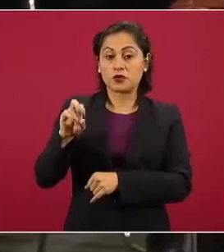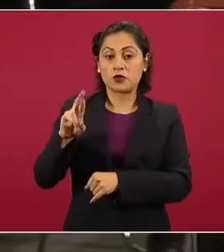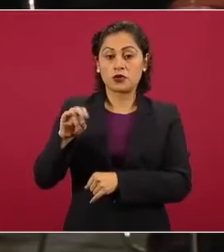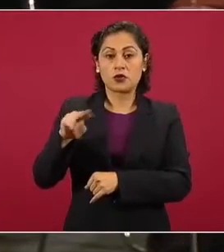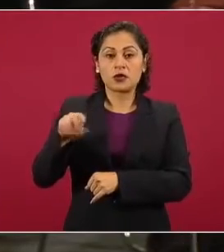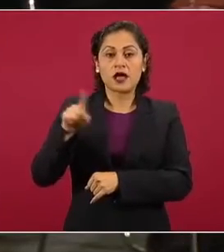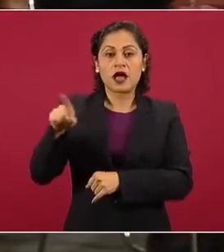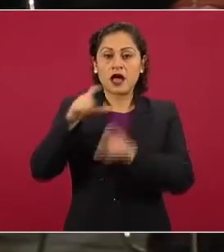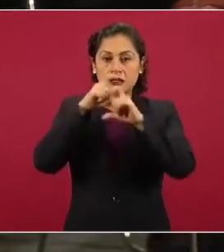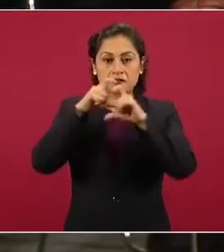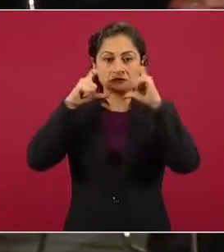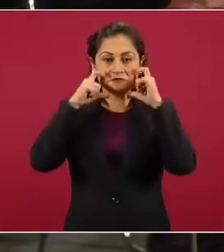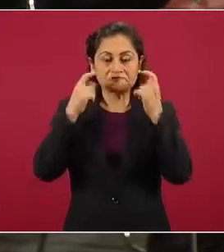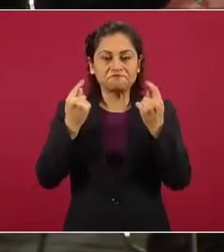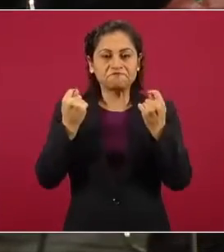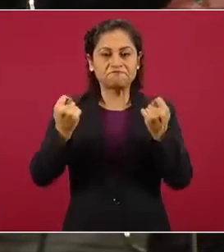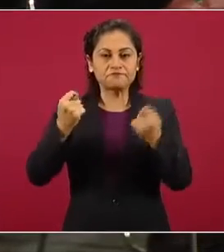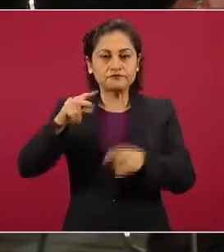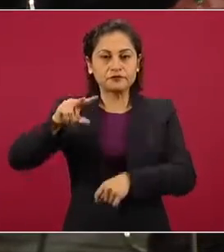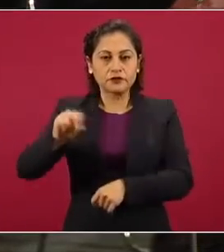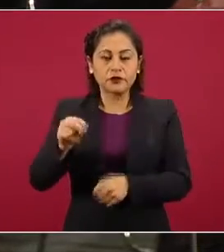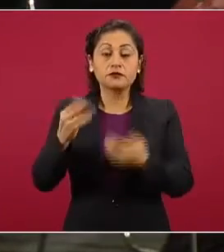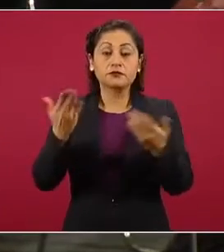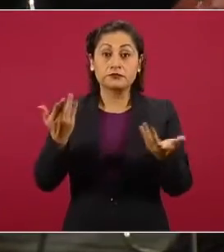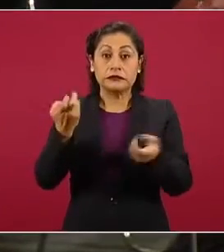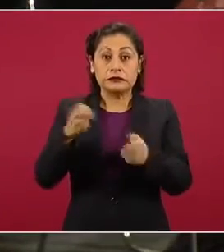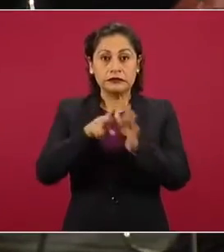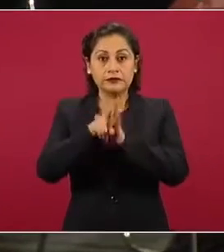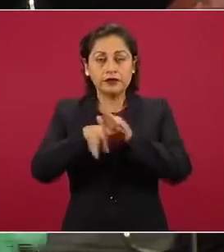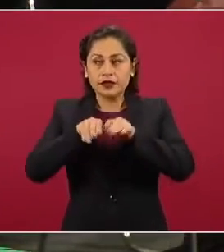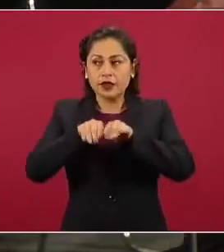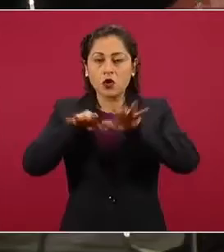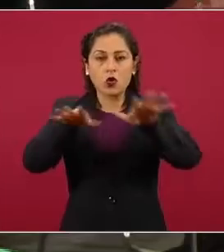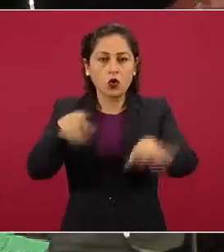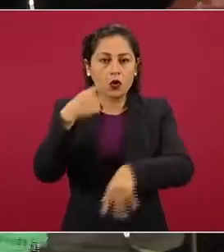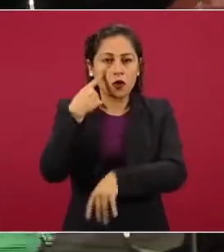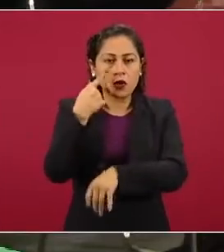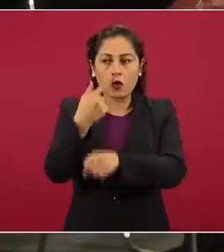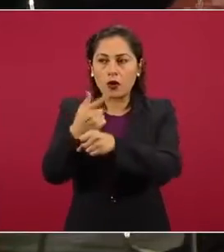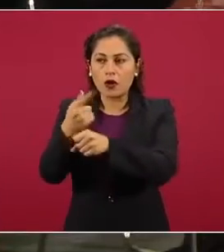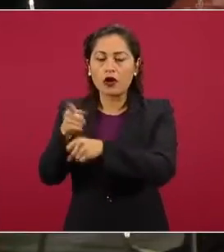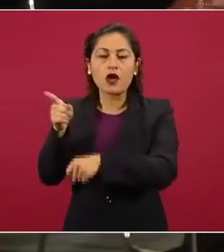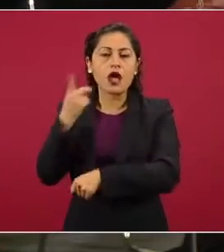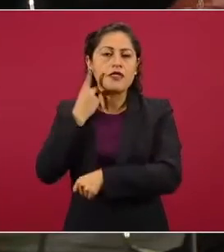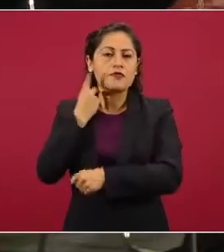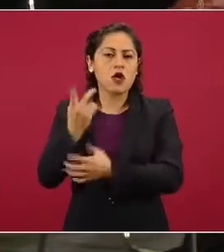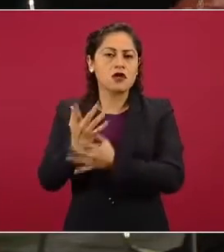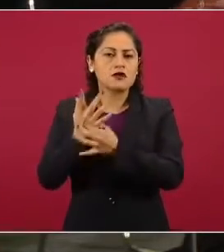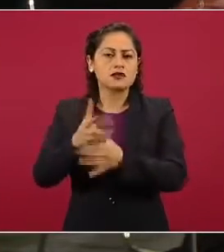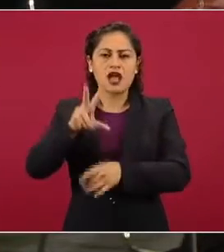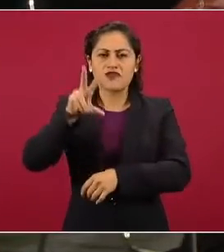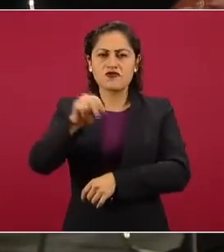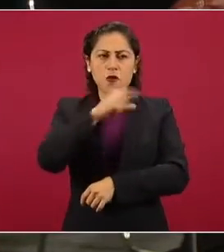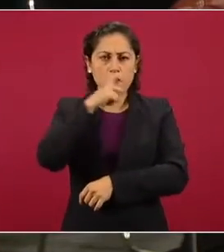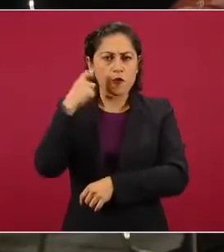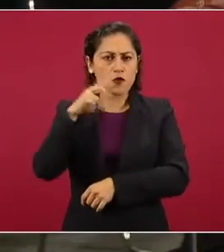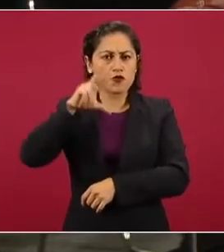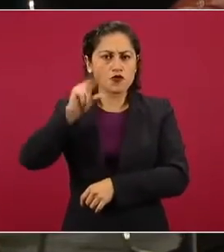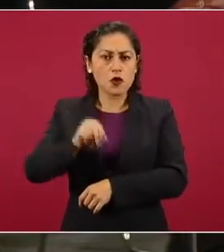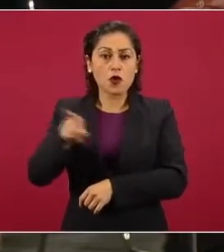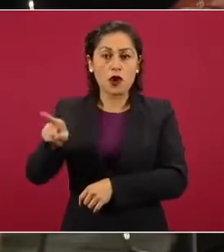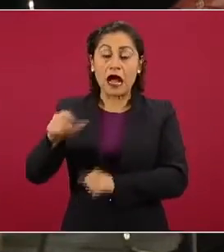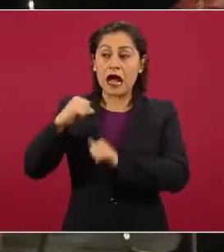utilizar cubrebocas. Este video, mientras el diputado decía que no quería utilizar el cubrebocas, los consejeros del